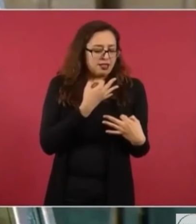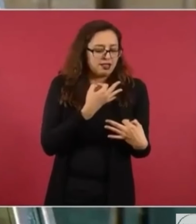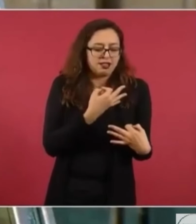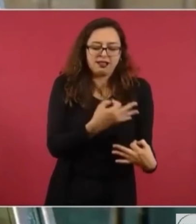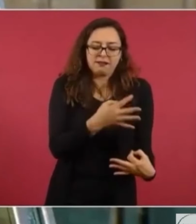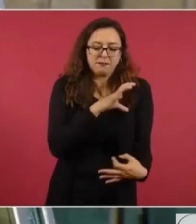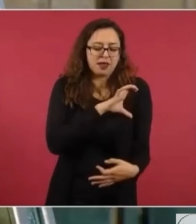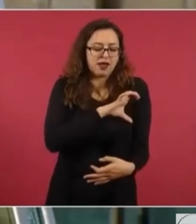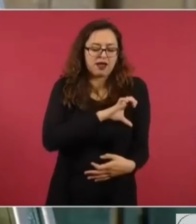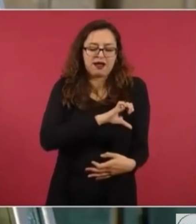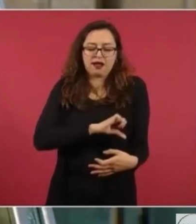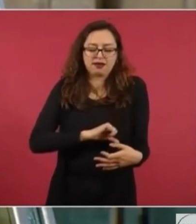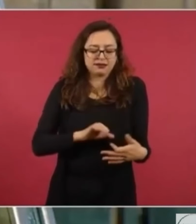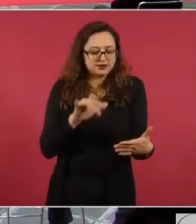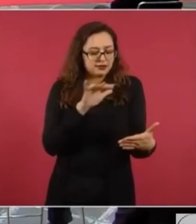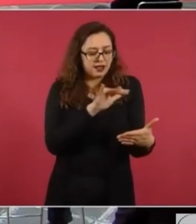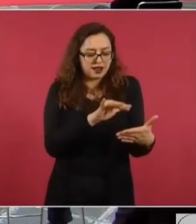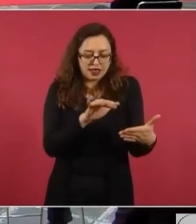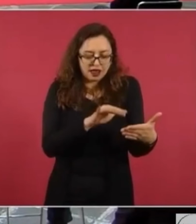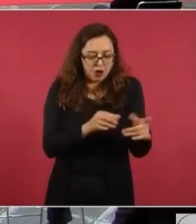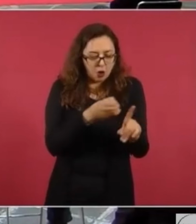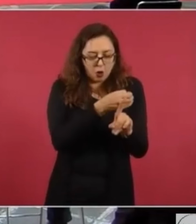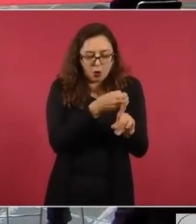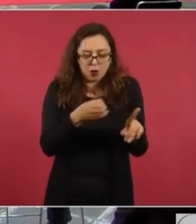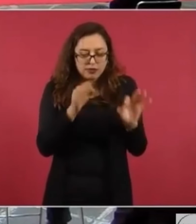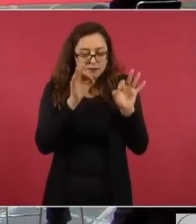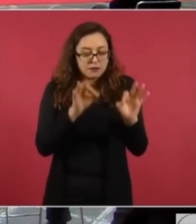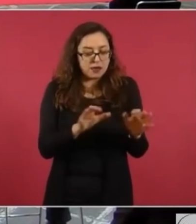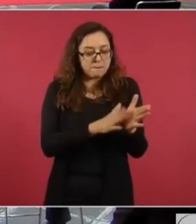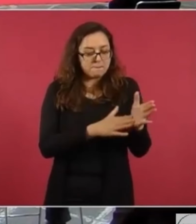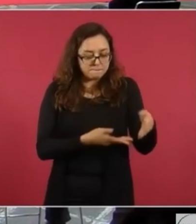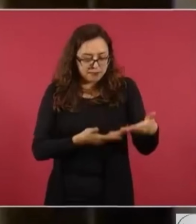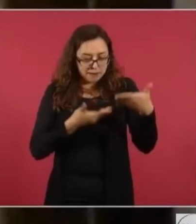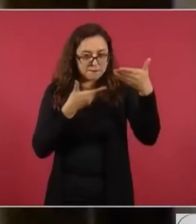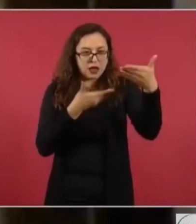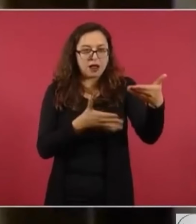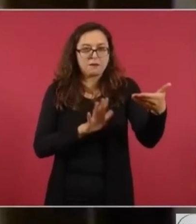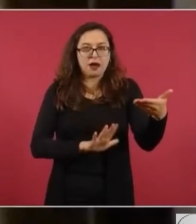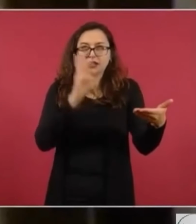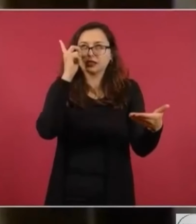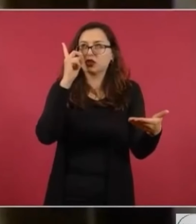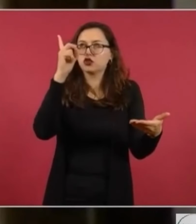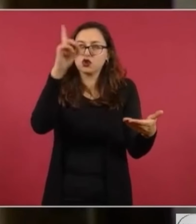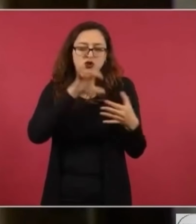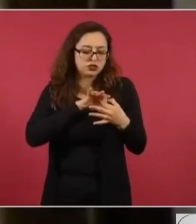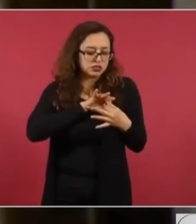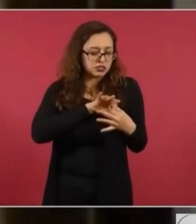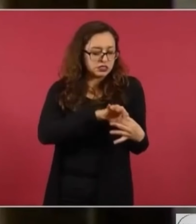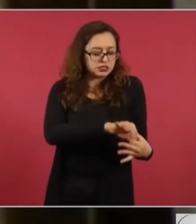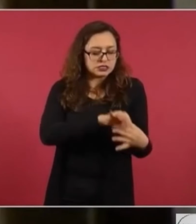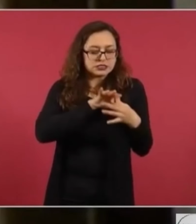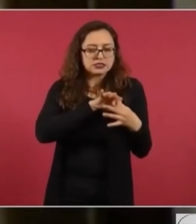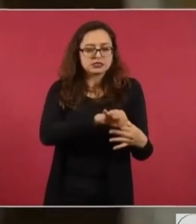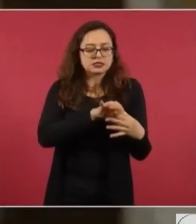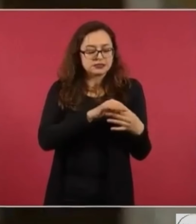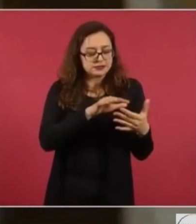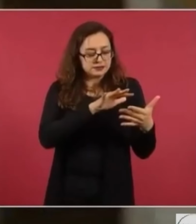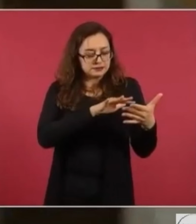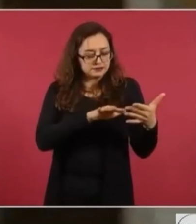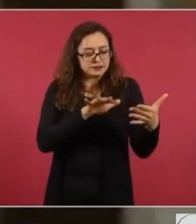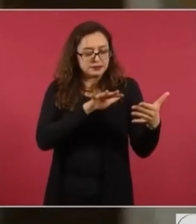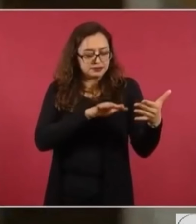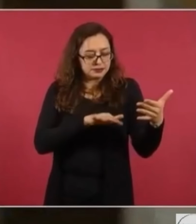El papel es para mí un ídolo, y creo que no en lejano tiempo